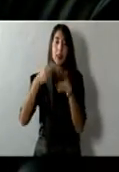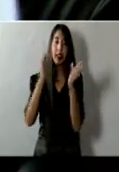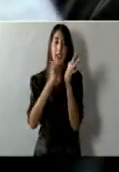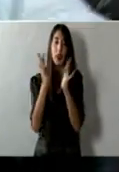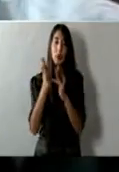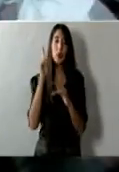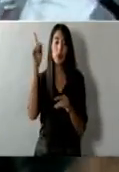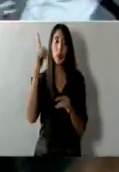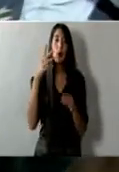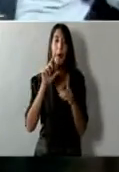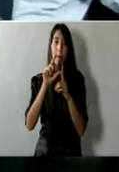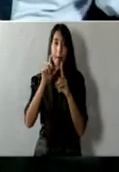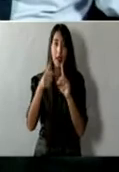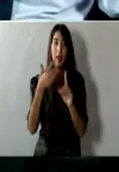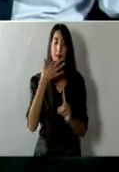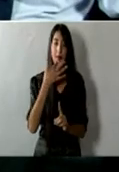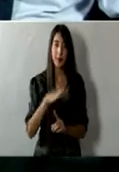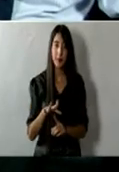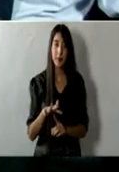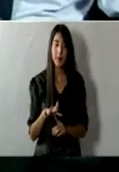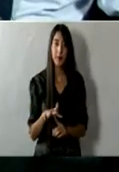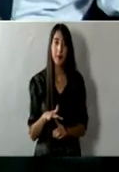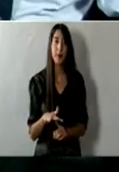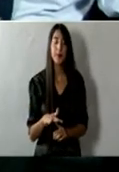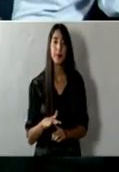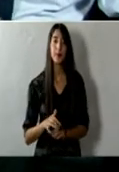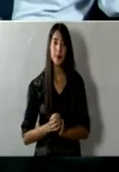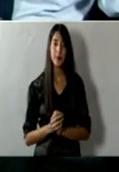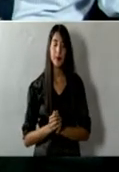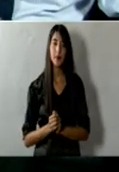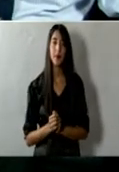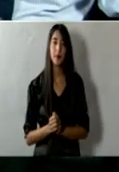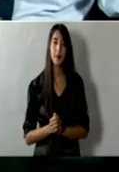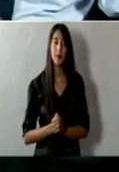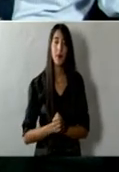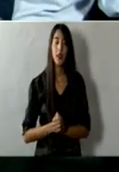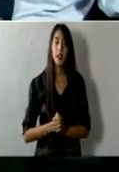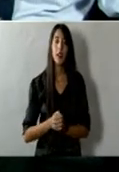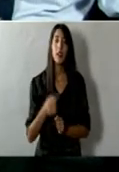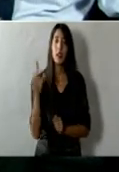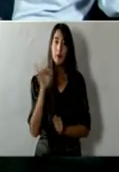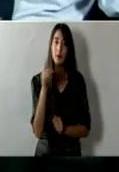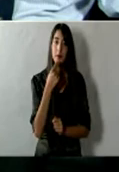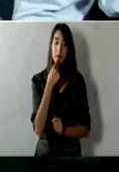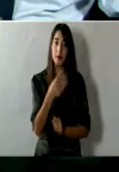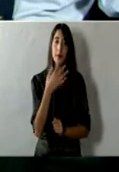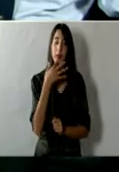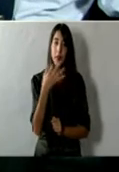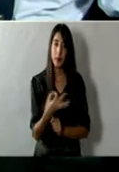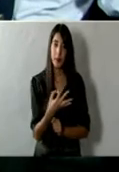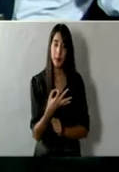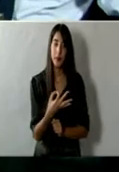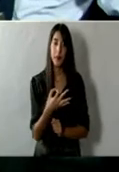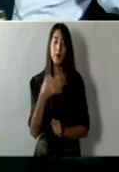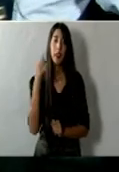palabra revelada. Gracias al Señor por este tiempo de oración y porque realmente sabemos que esta palabra no solamente está tocando nuestra